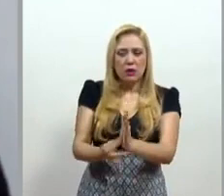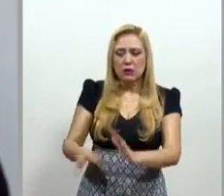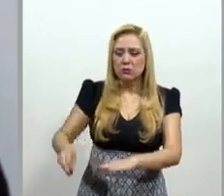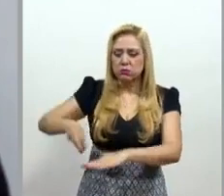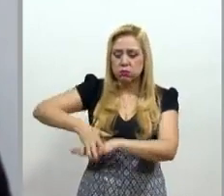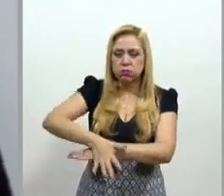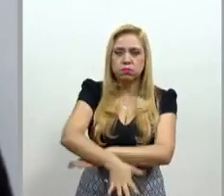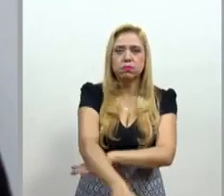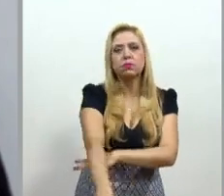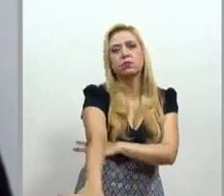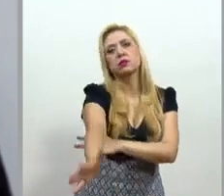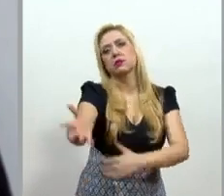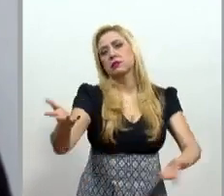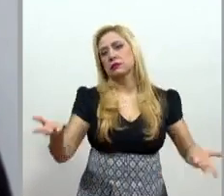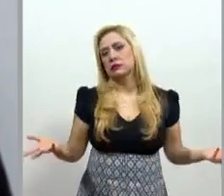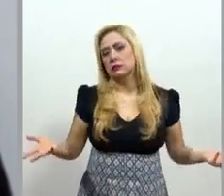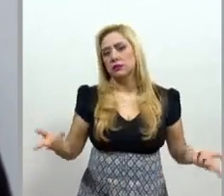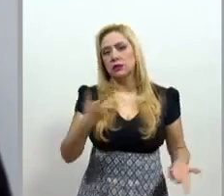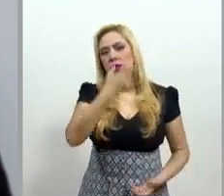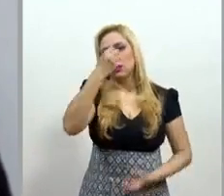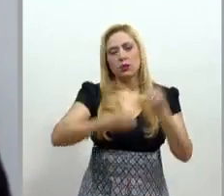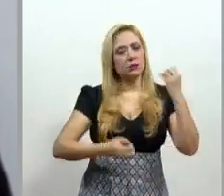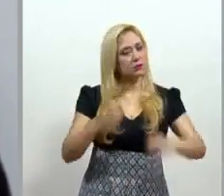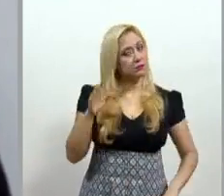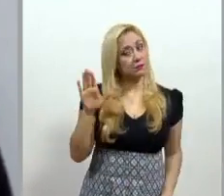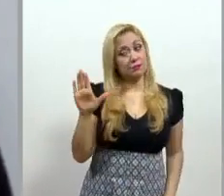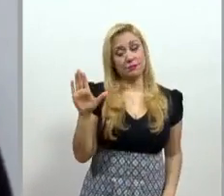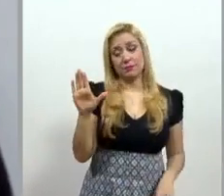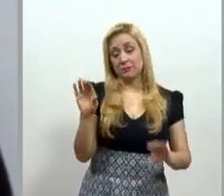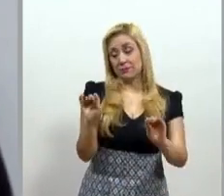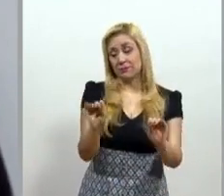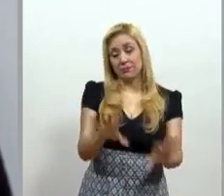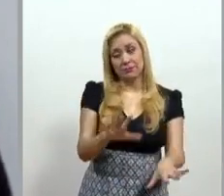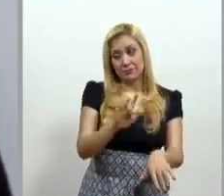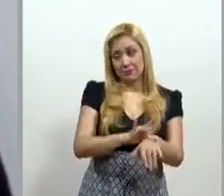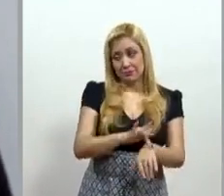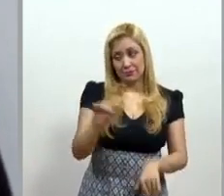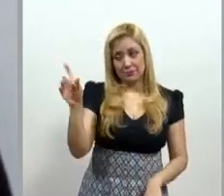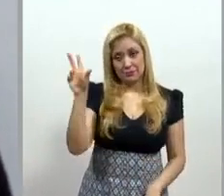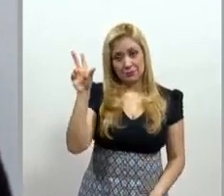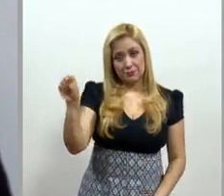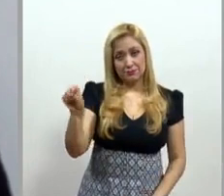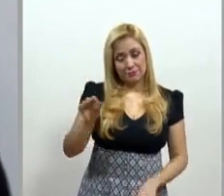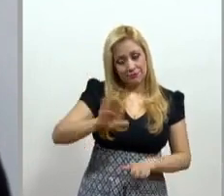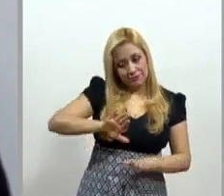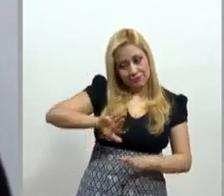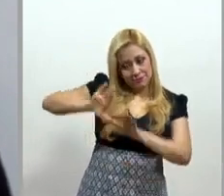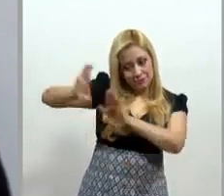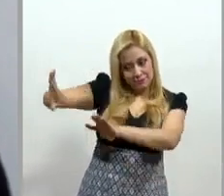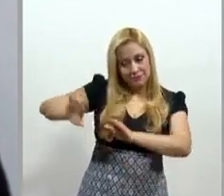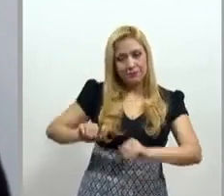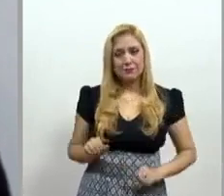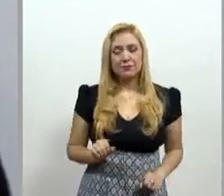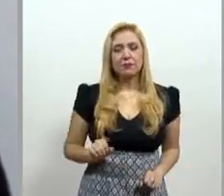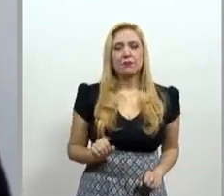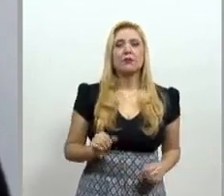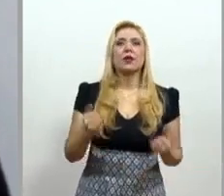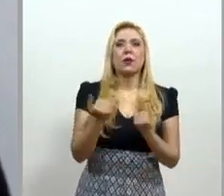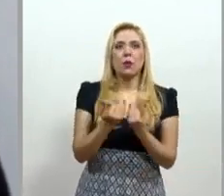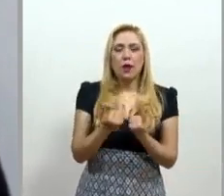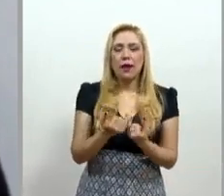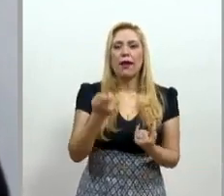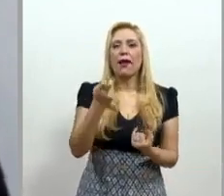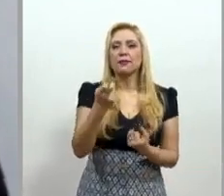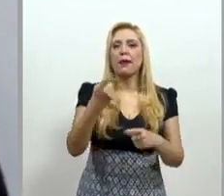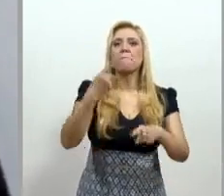de tutela, la Corte señala también, invoca principios constitucionales ambientales como el principio